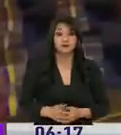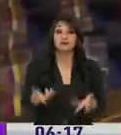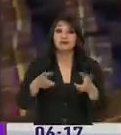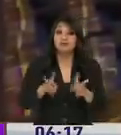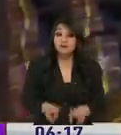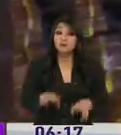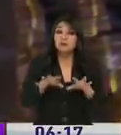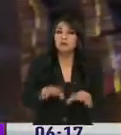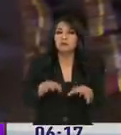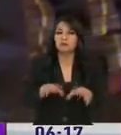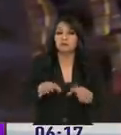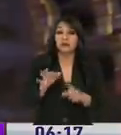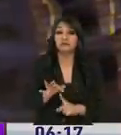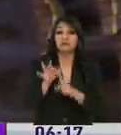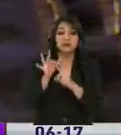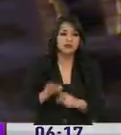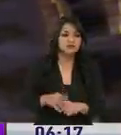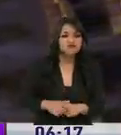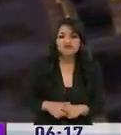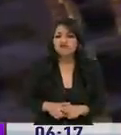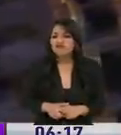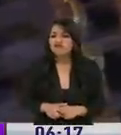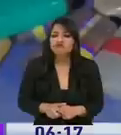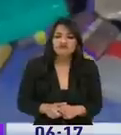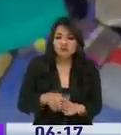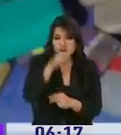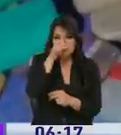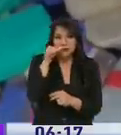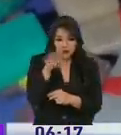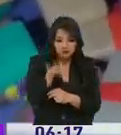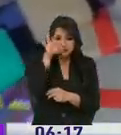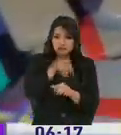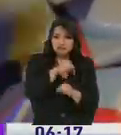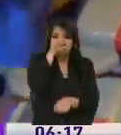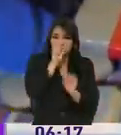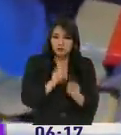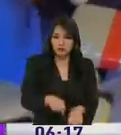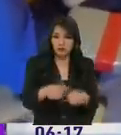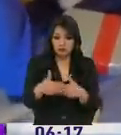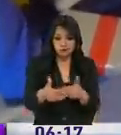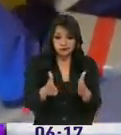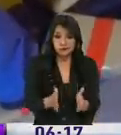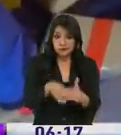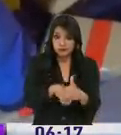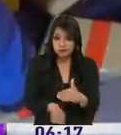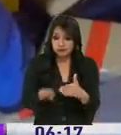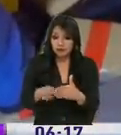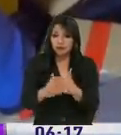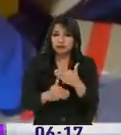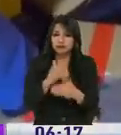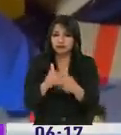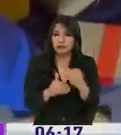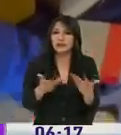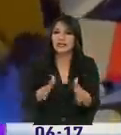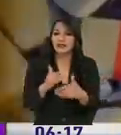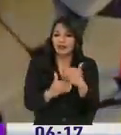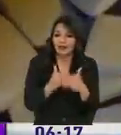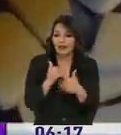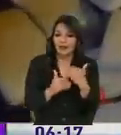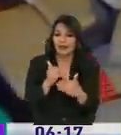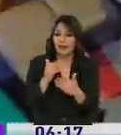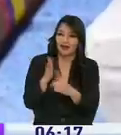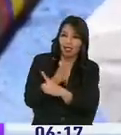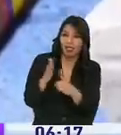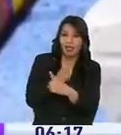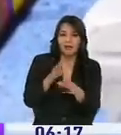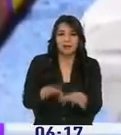canes especializados en detectar alcaloide para poder ubicar la caleta. Esta vez los paquetes no estaban recubiertos con ninguna sustancia que busque